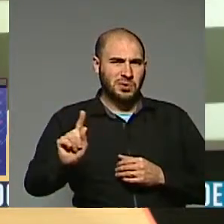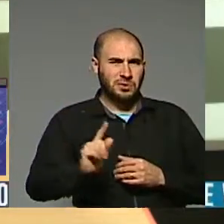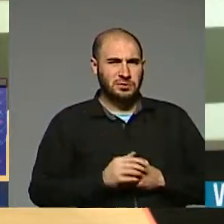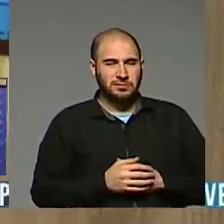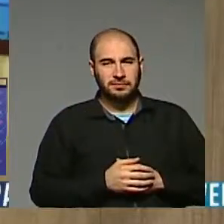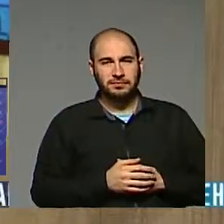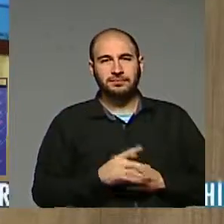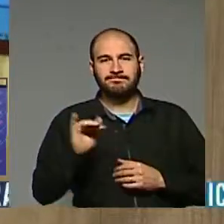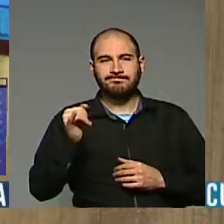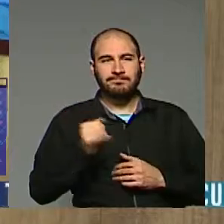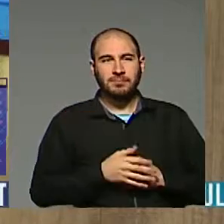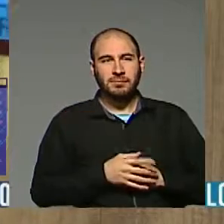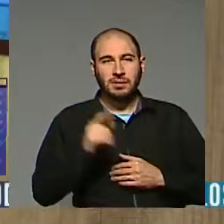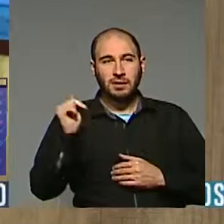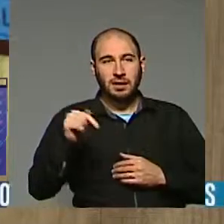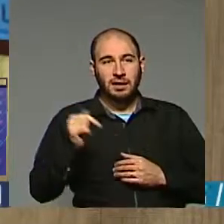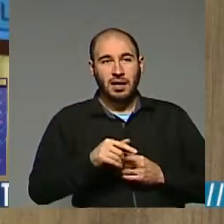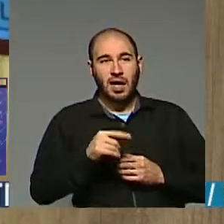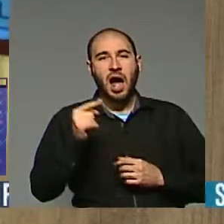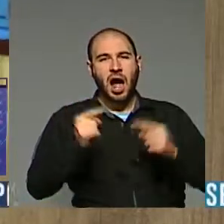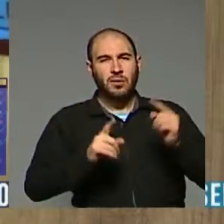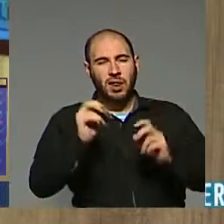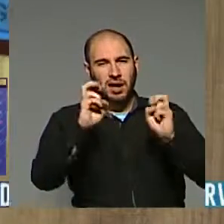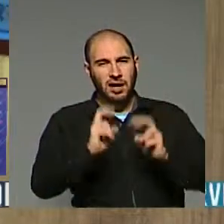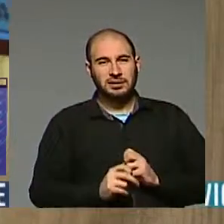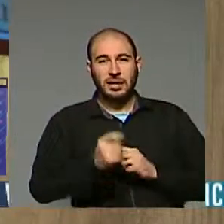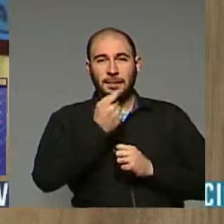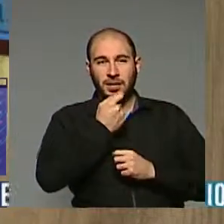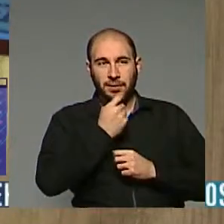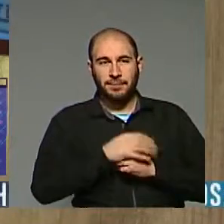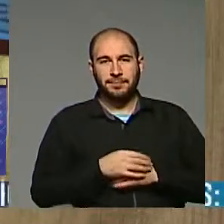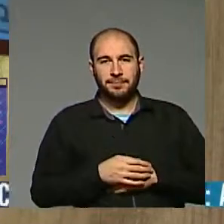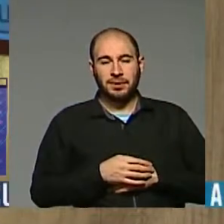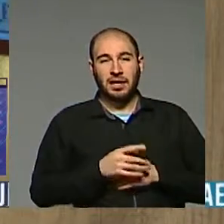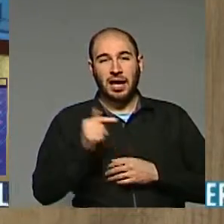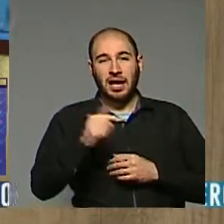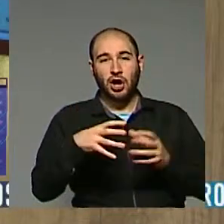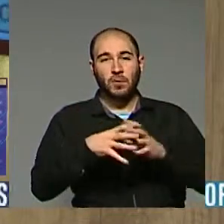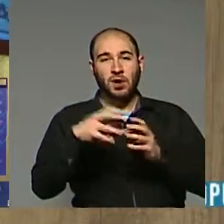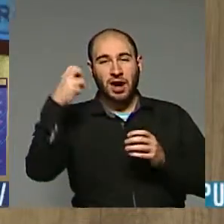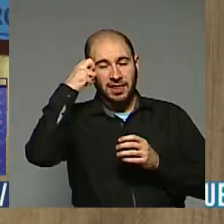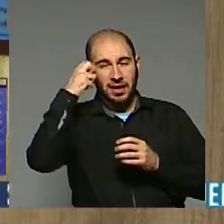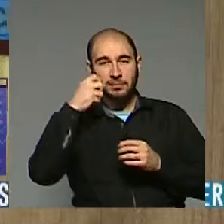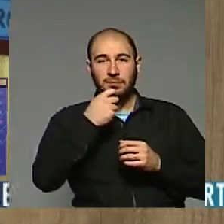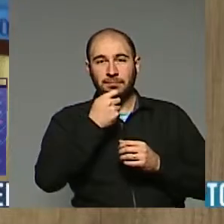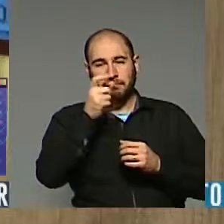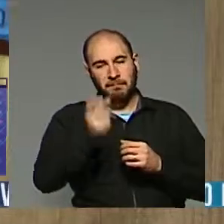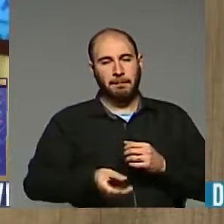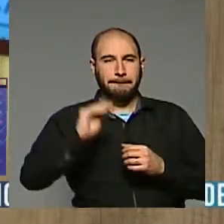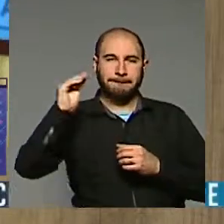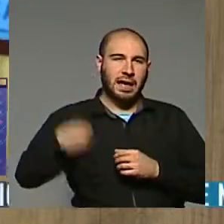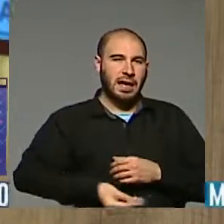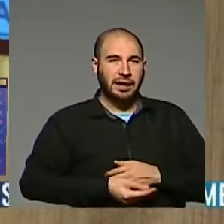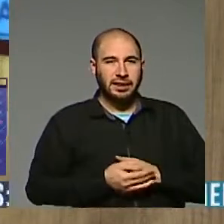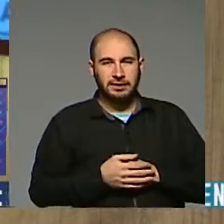Cambiemos. Así es, aquí hay algunas variables para analizar. Por un lado, por supuesto que tenemos a los radicales como grandes perdedores, que